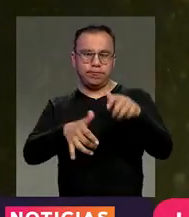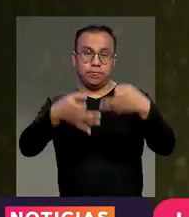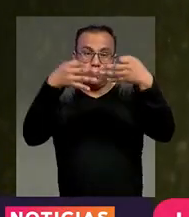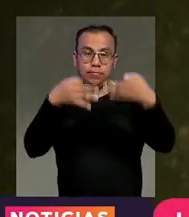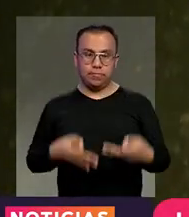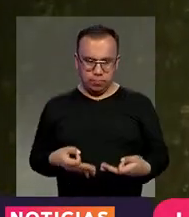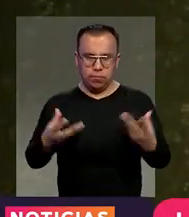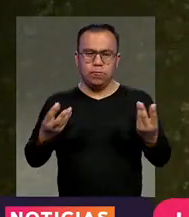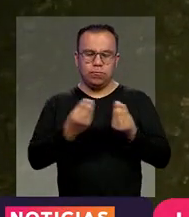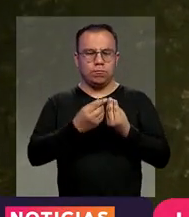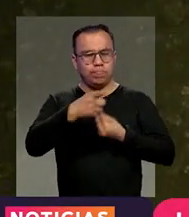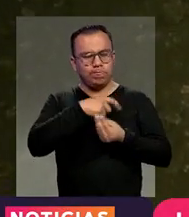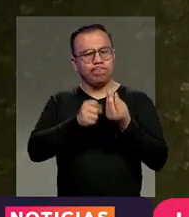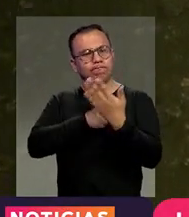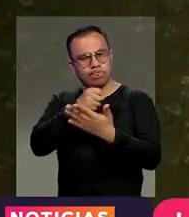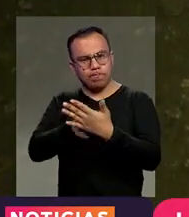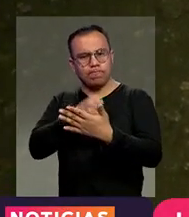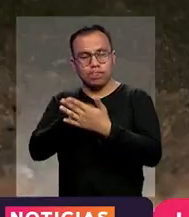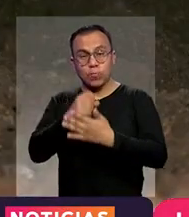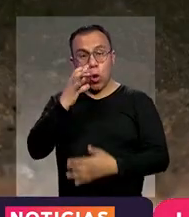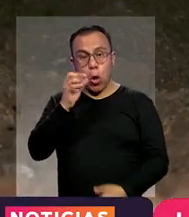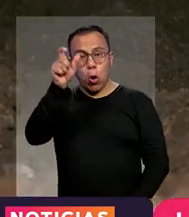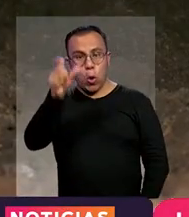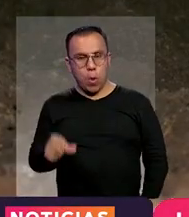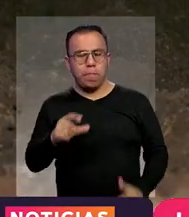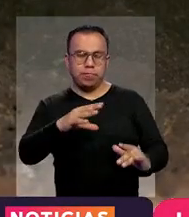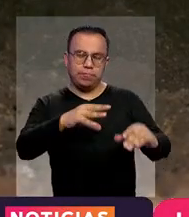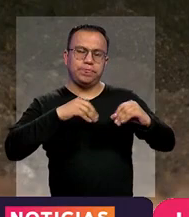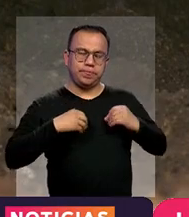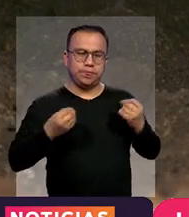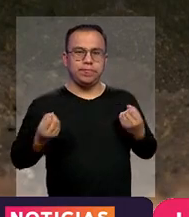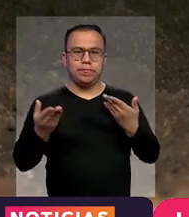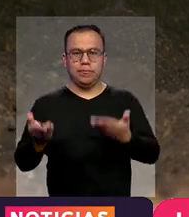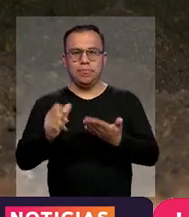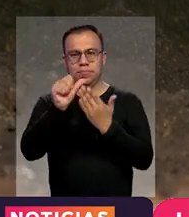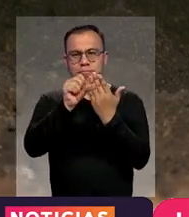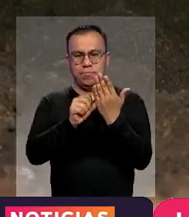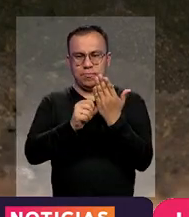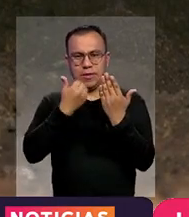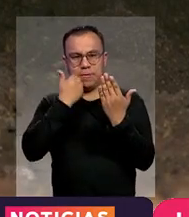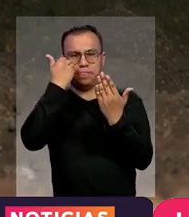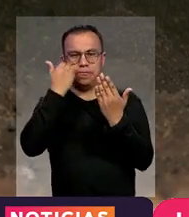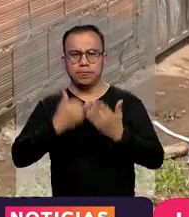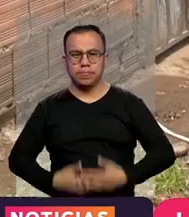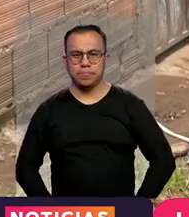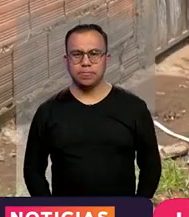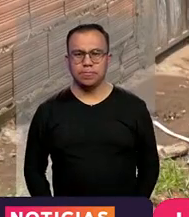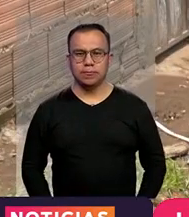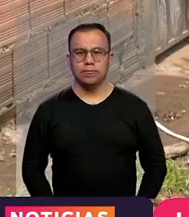y la Tropa Social insiste para que el señor Luis Miguel acepte lo que ofrece el programa de adulto mayor.